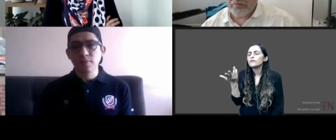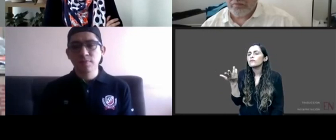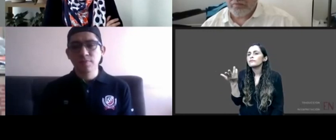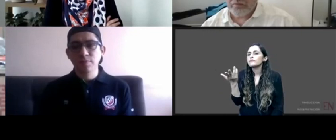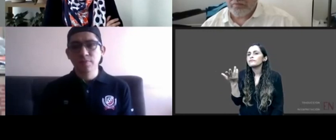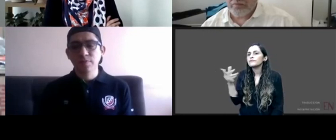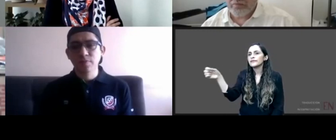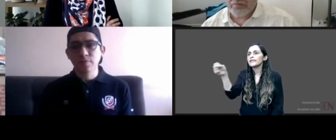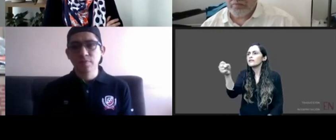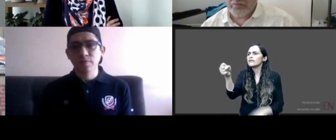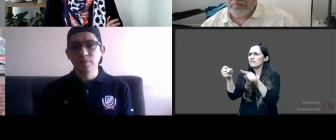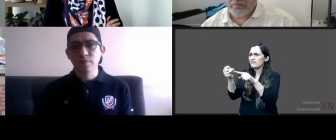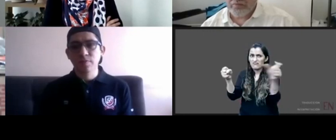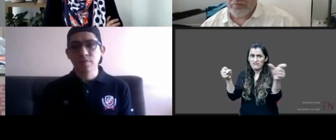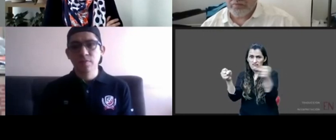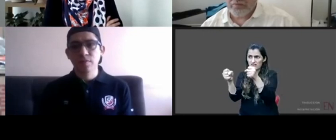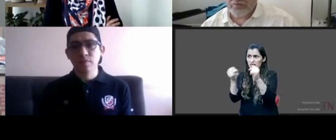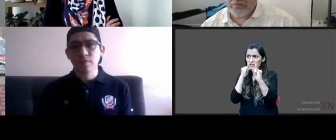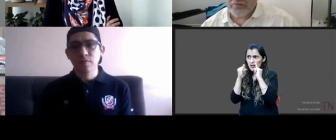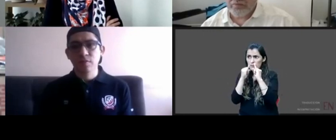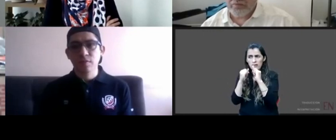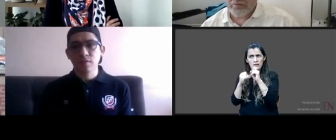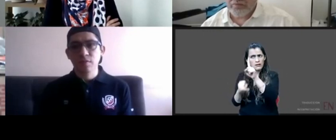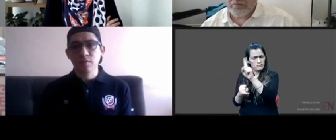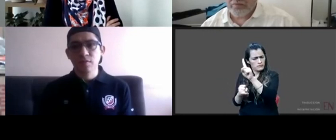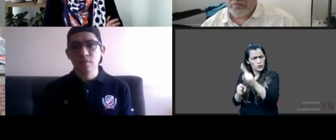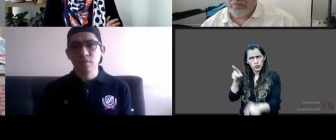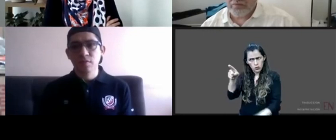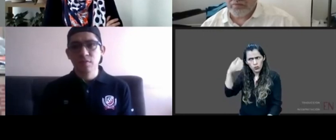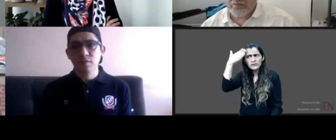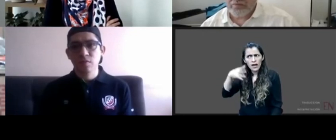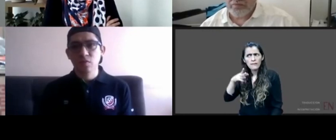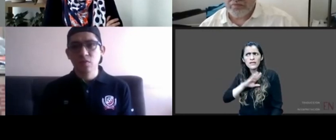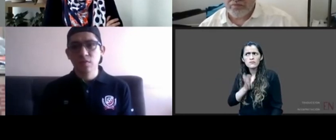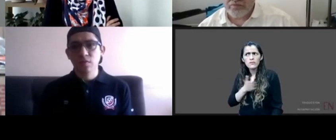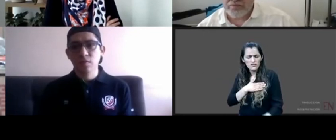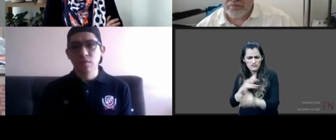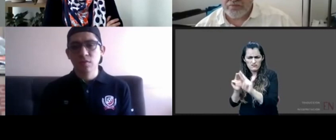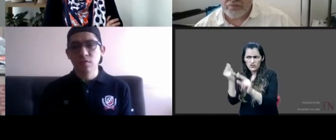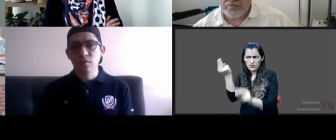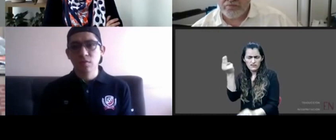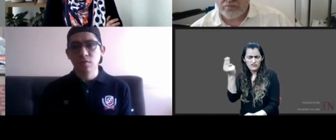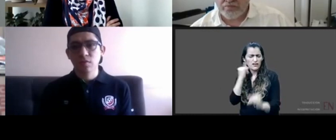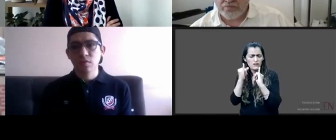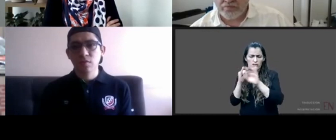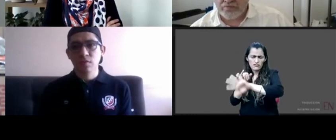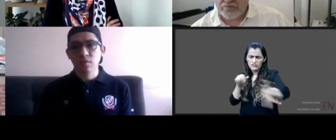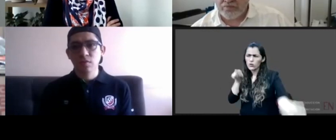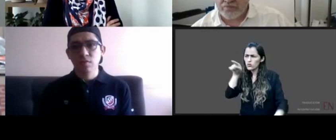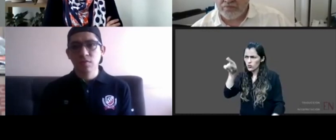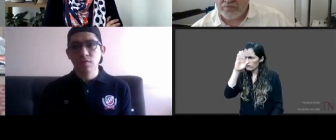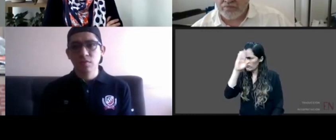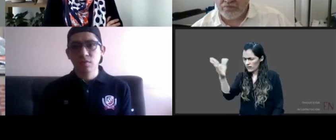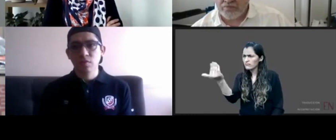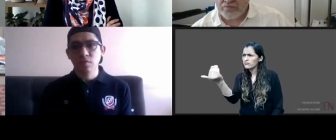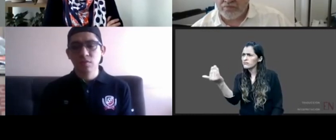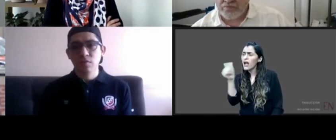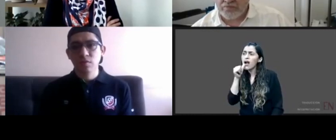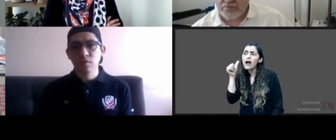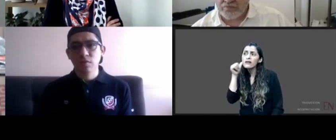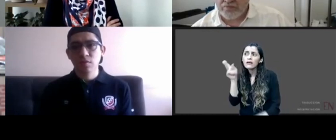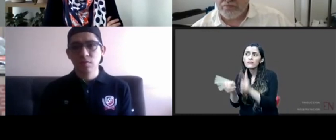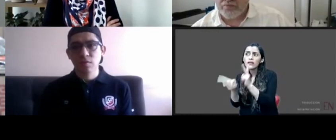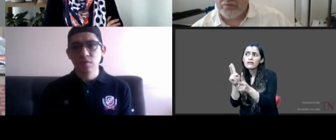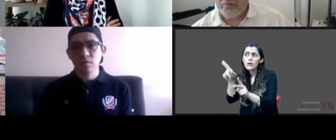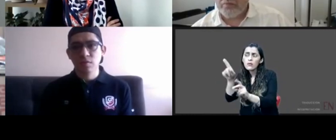pedir perito intérprete si habla bien el español? Además, ya hablamos ayer y usted me entendió